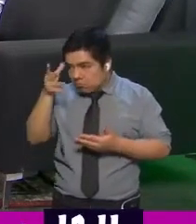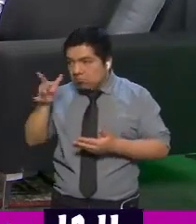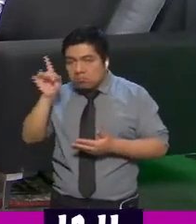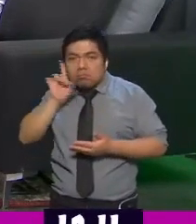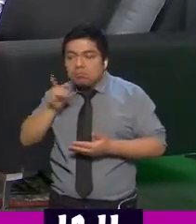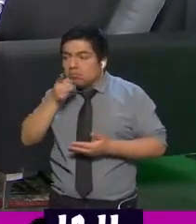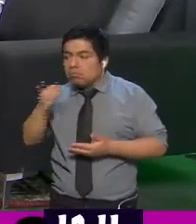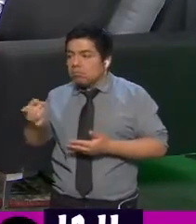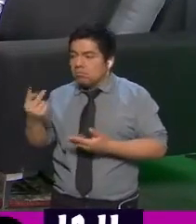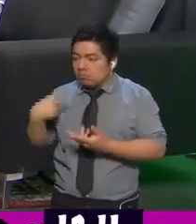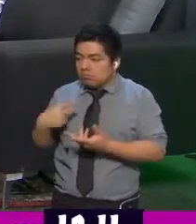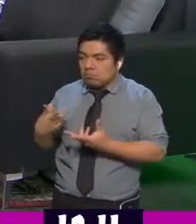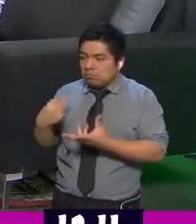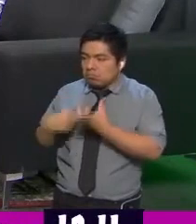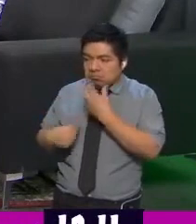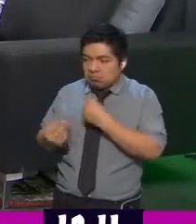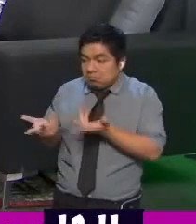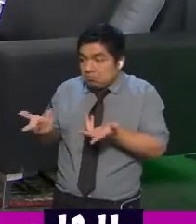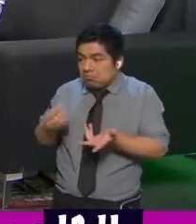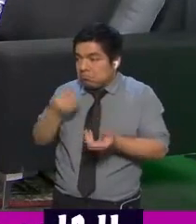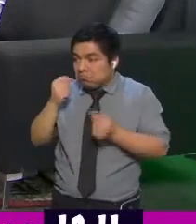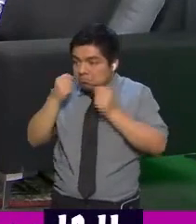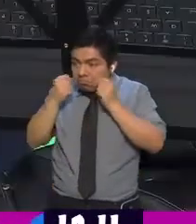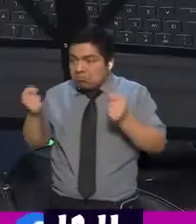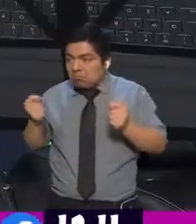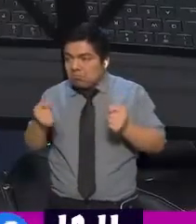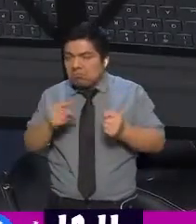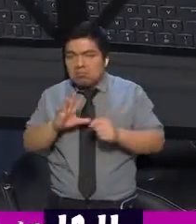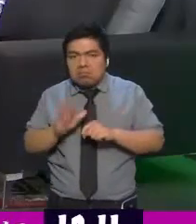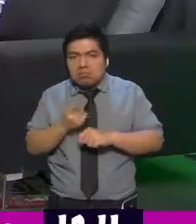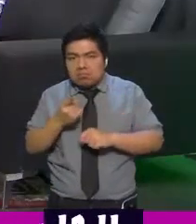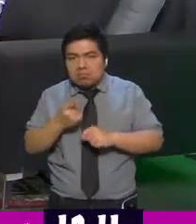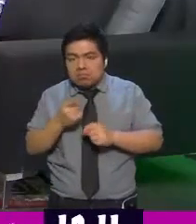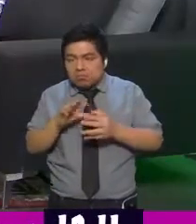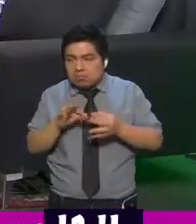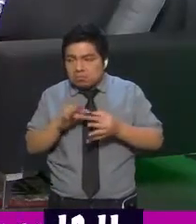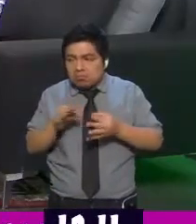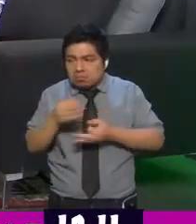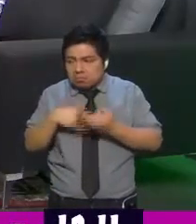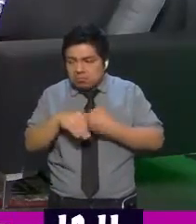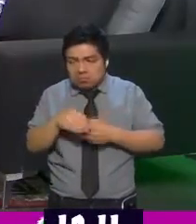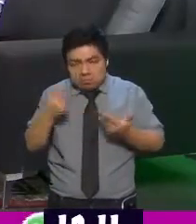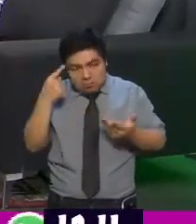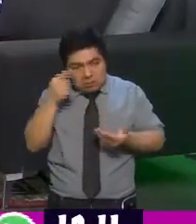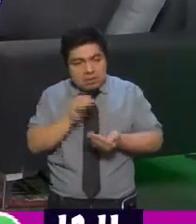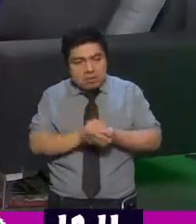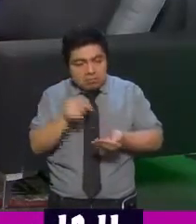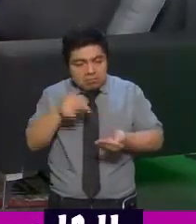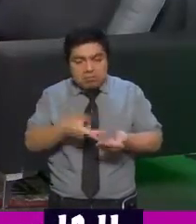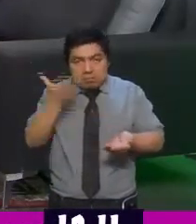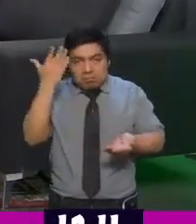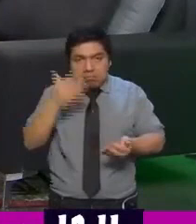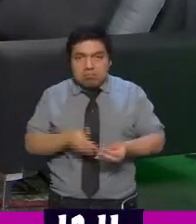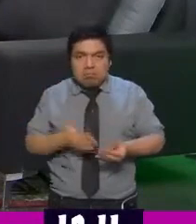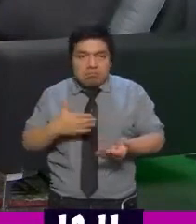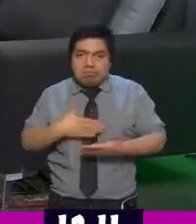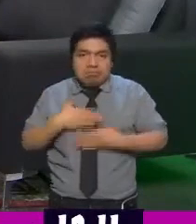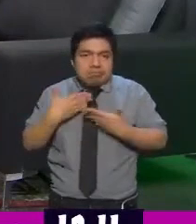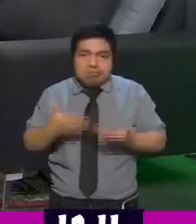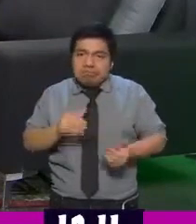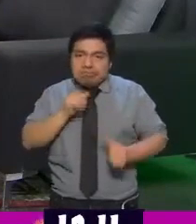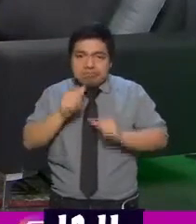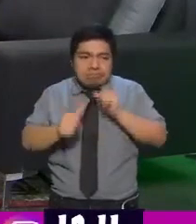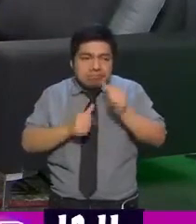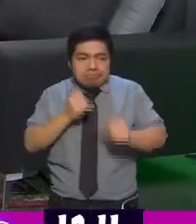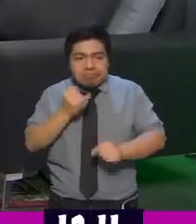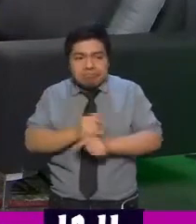visitó y me dijo que no importa Me pueden explicar Entonces para qué se hace el maldito sorteo yo ya desconfío pues no coteja la